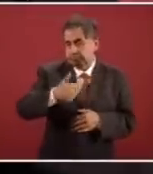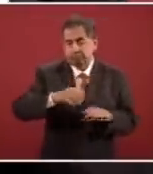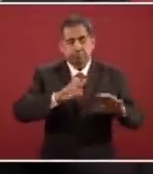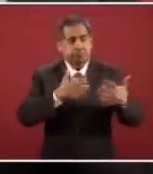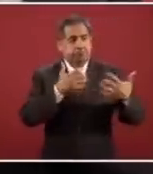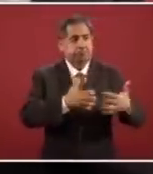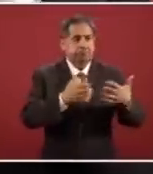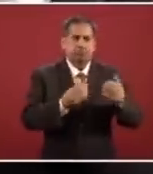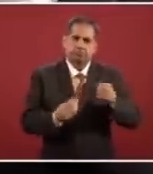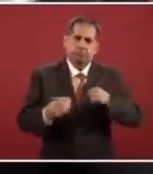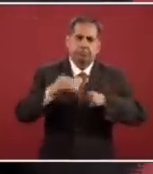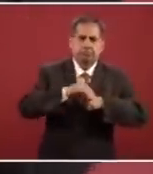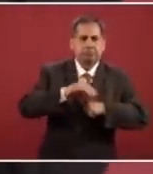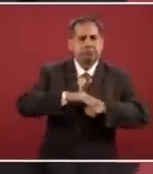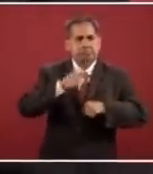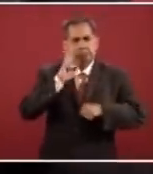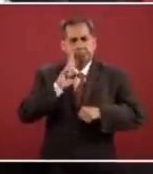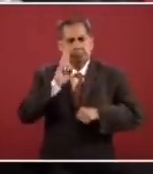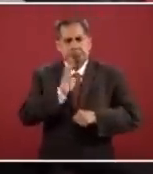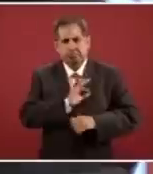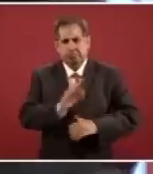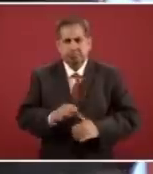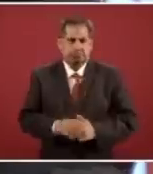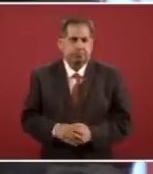a cada empresa.